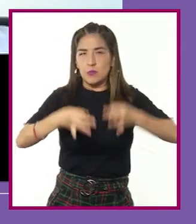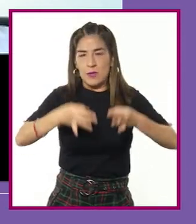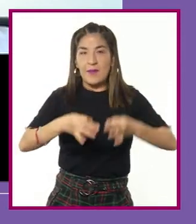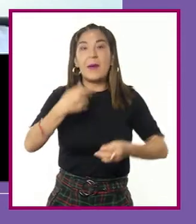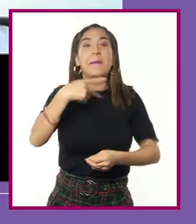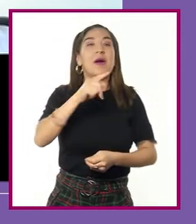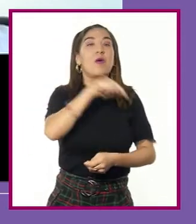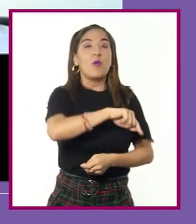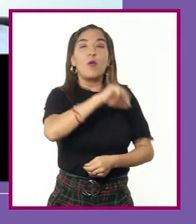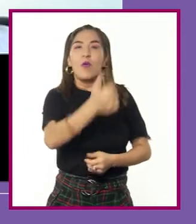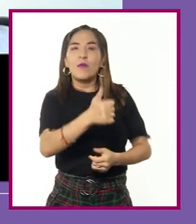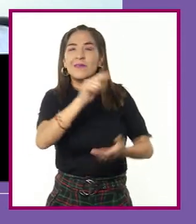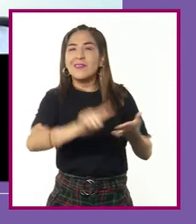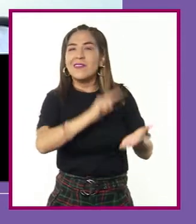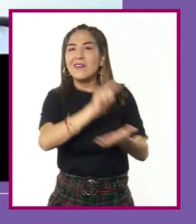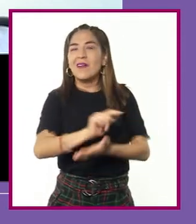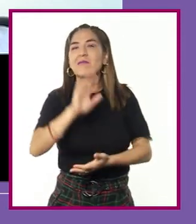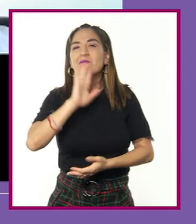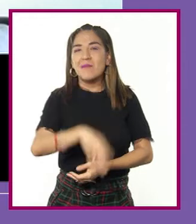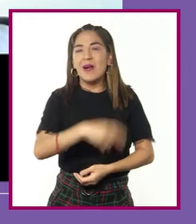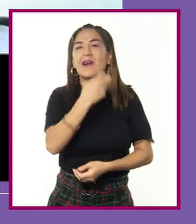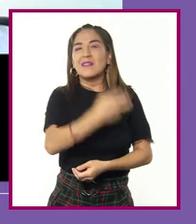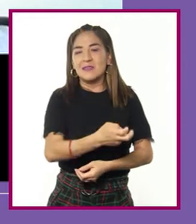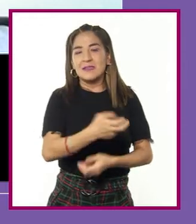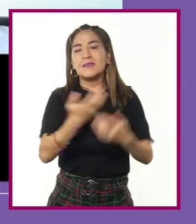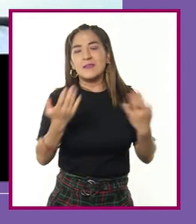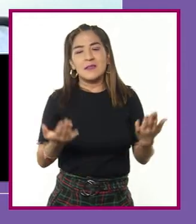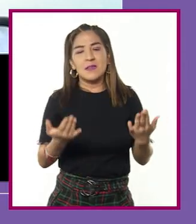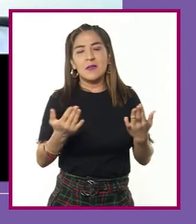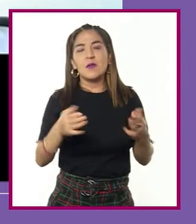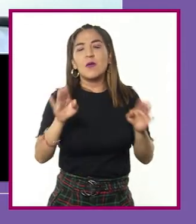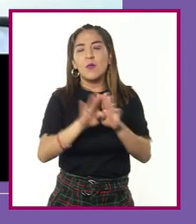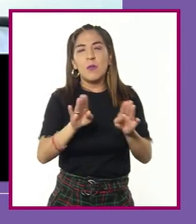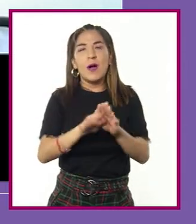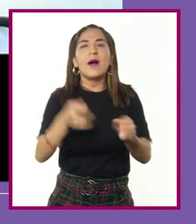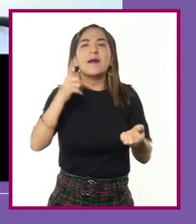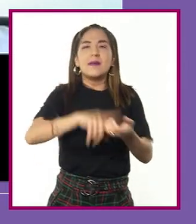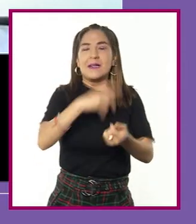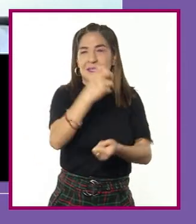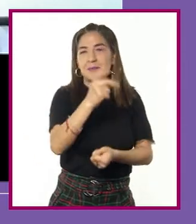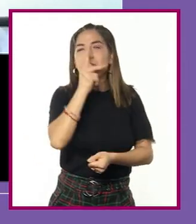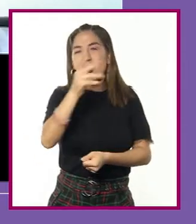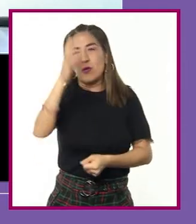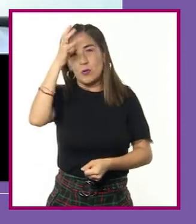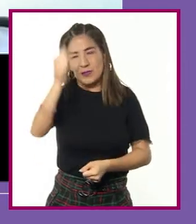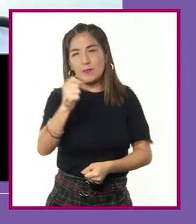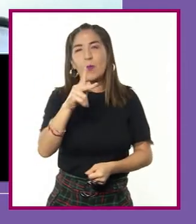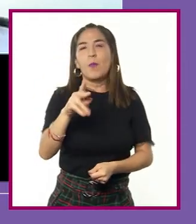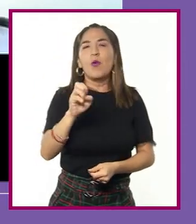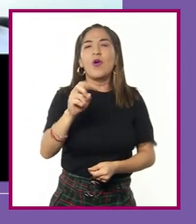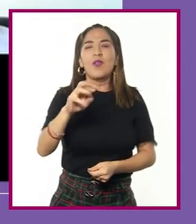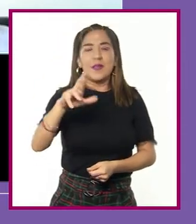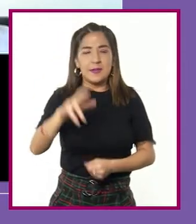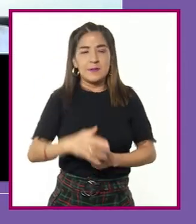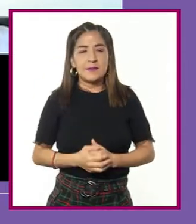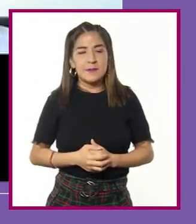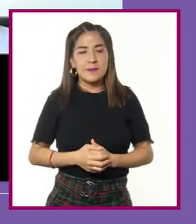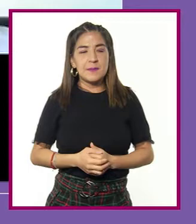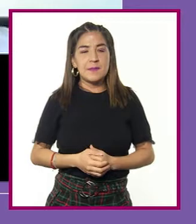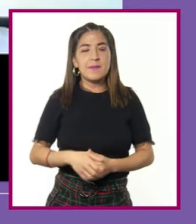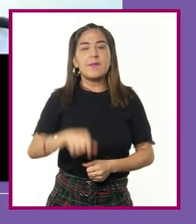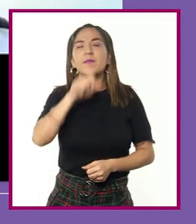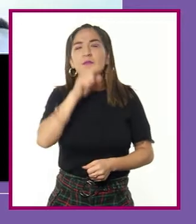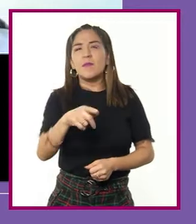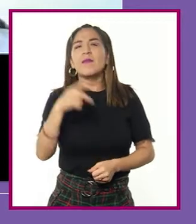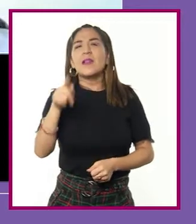¿no? Entonces, esa más menos sería como un acercamiento al concepto del poder. Y bueno, también la idea